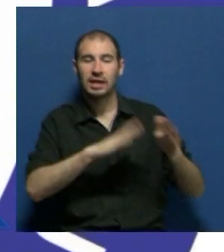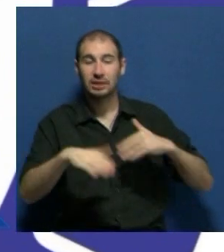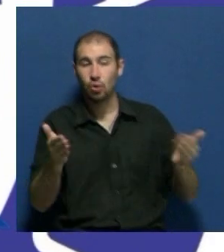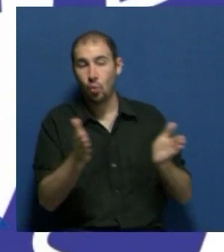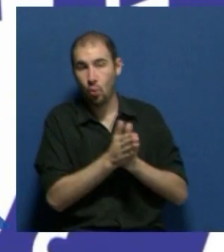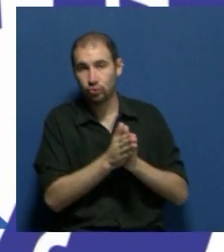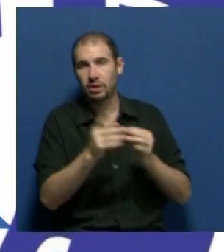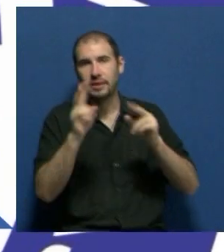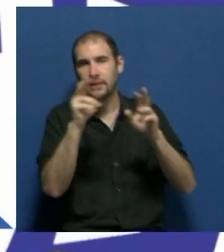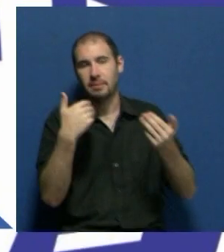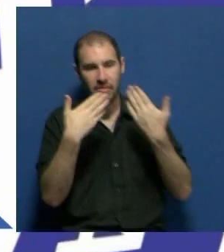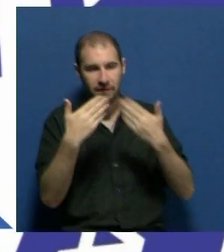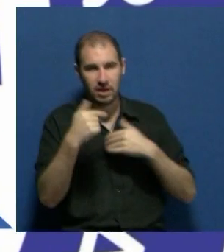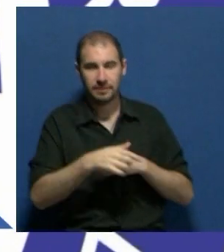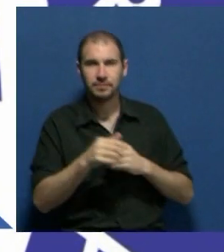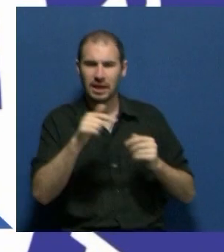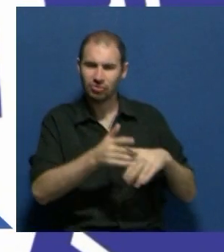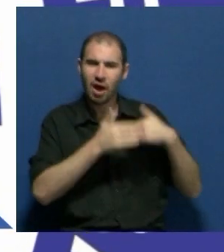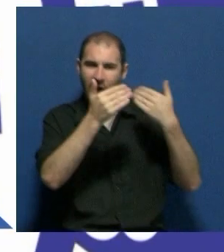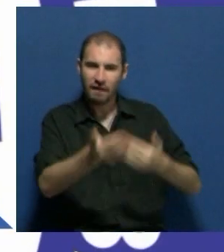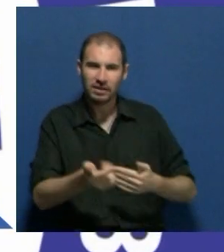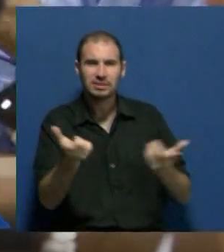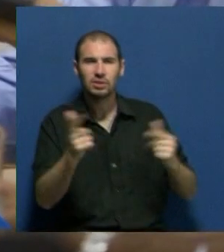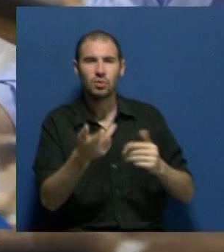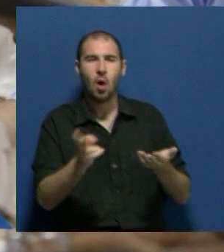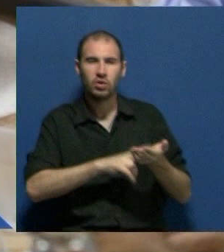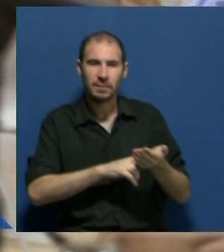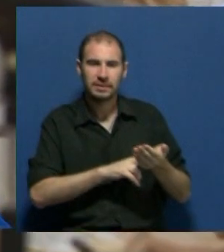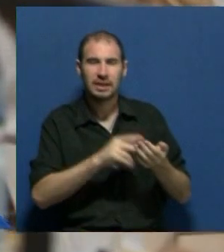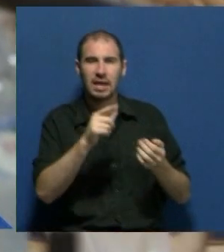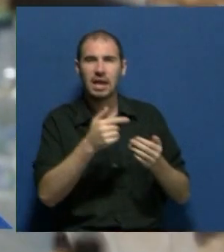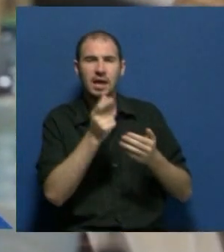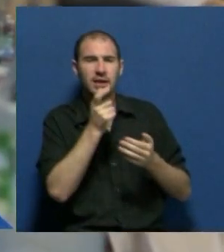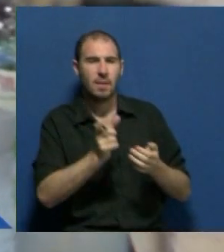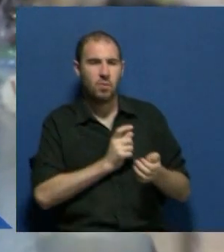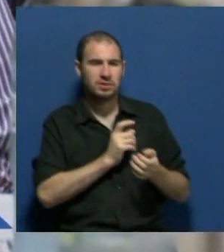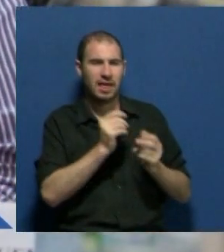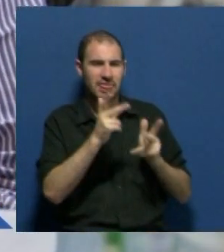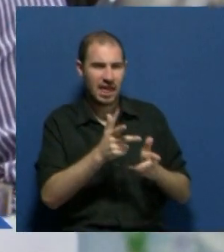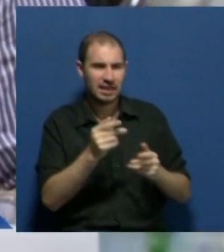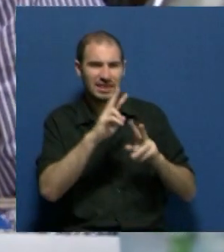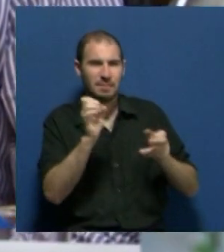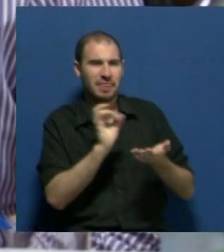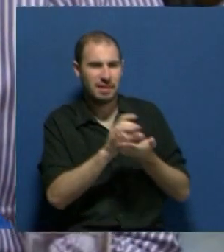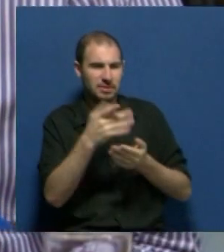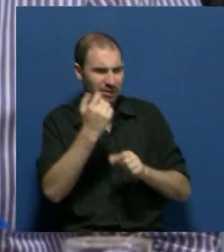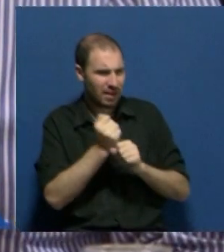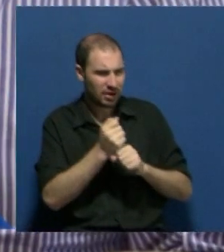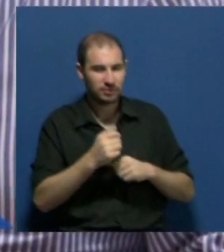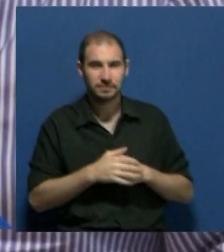conjunta, digamos, de temas a tratar. ¿Esto evolucionó? ¿Se han vuelto a juntar? ¿Ha habido algún tipo de respuesta? Sobre todo con el tema de los despidos y los